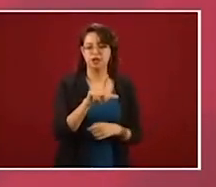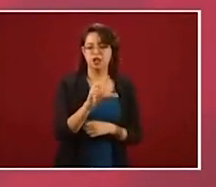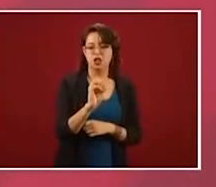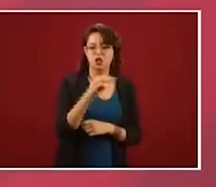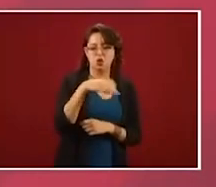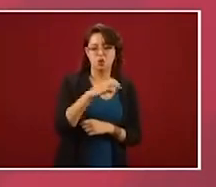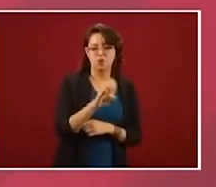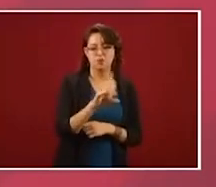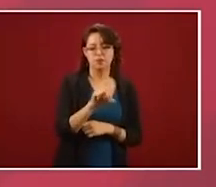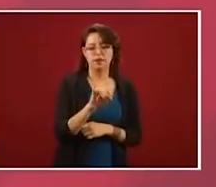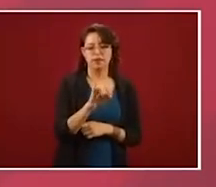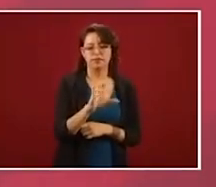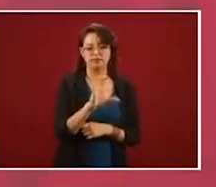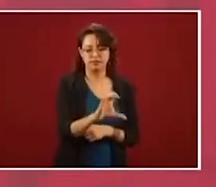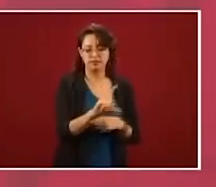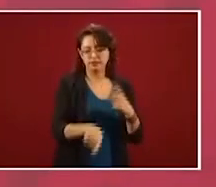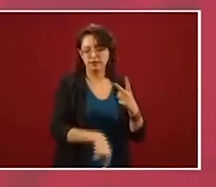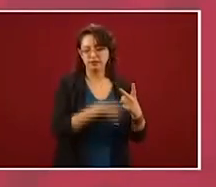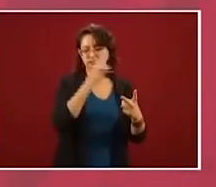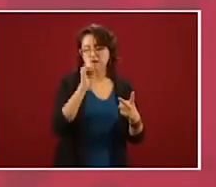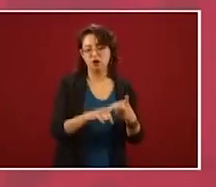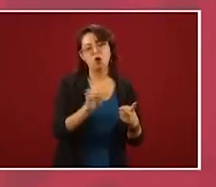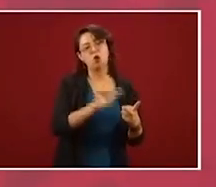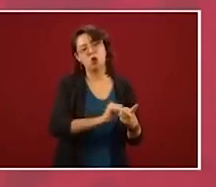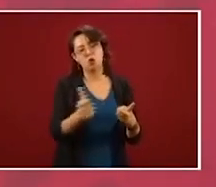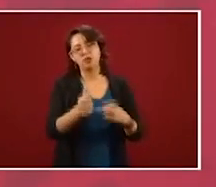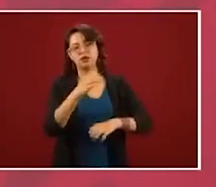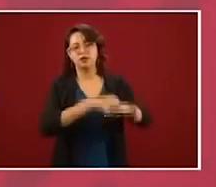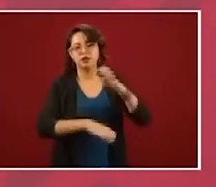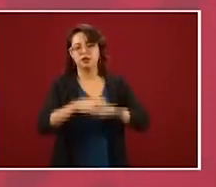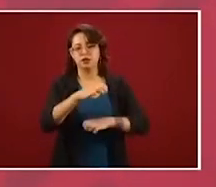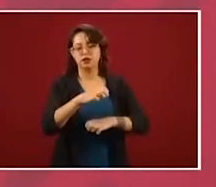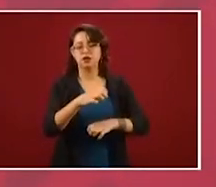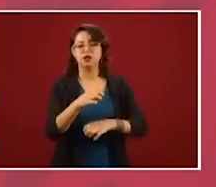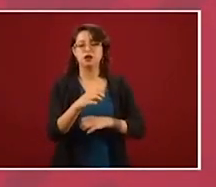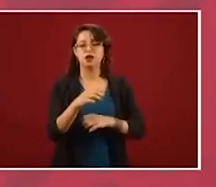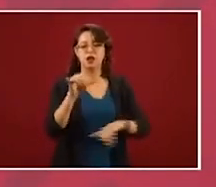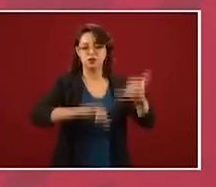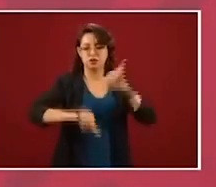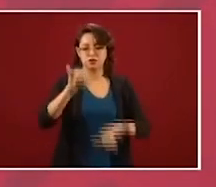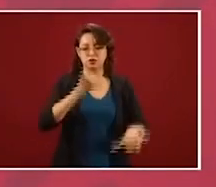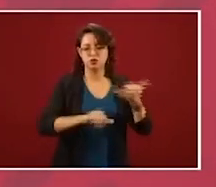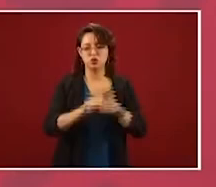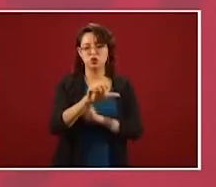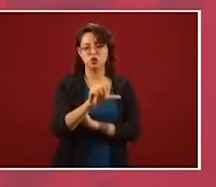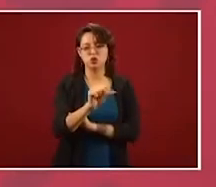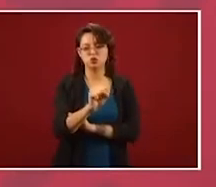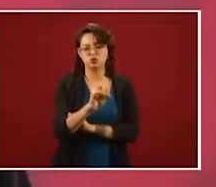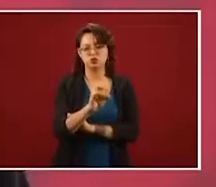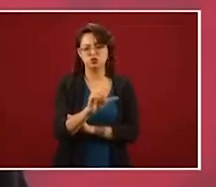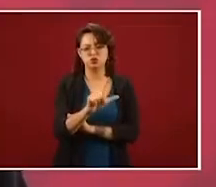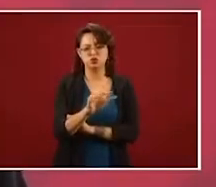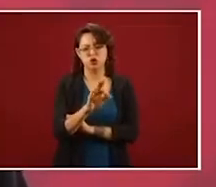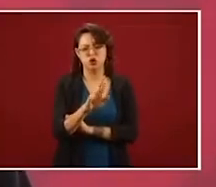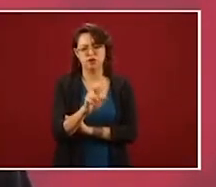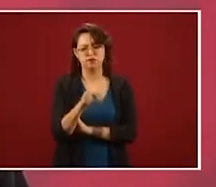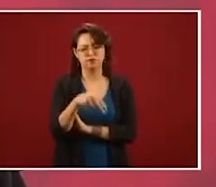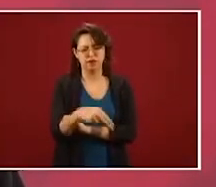Lomedic SADCB y otra vinculada también que es Laboratorio Solfrán. Entiendo que Solfrán